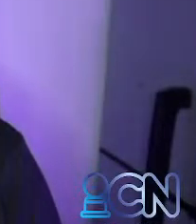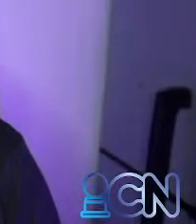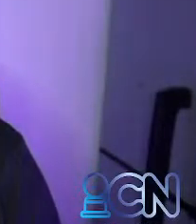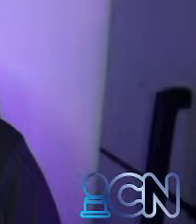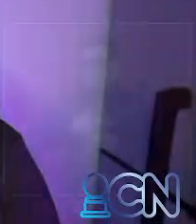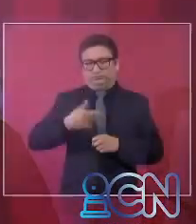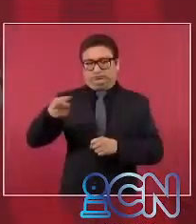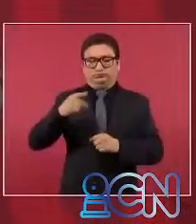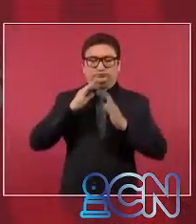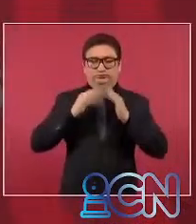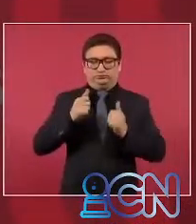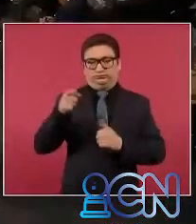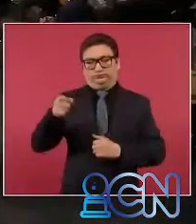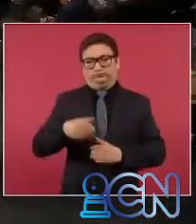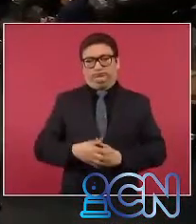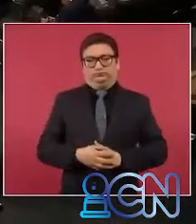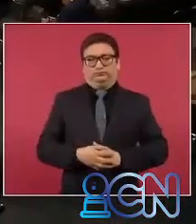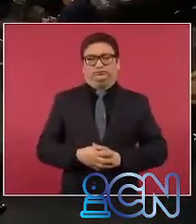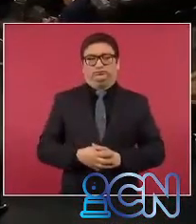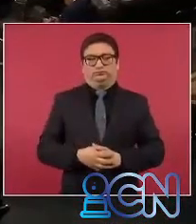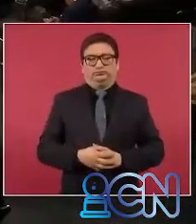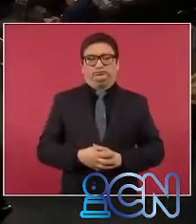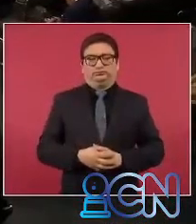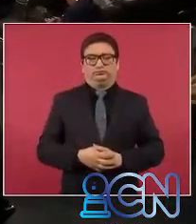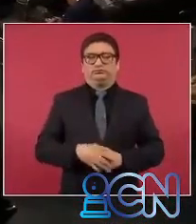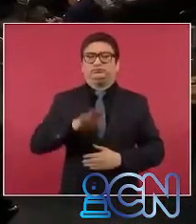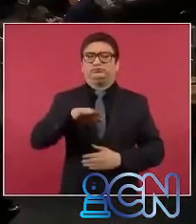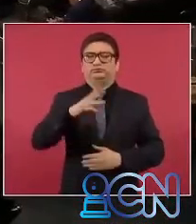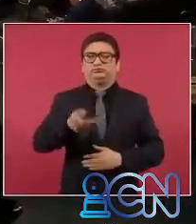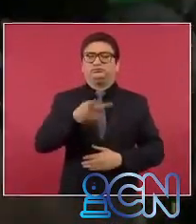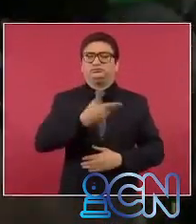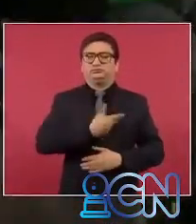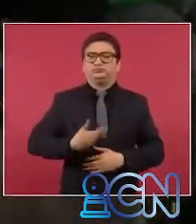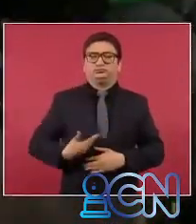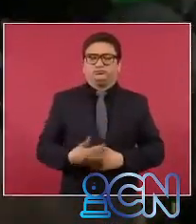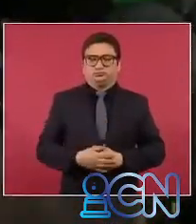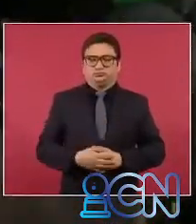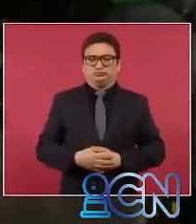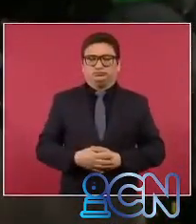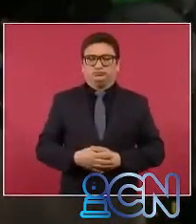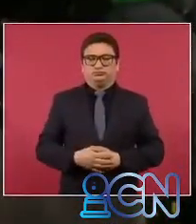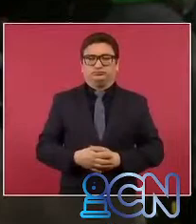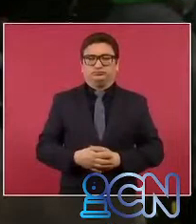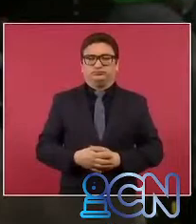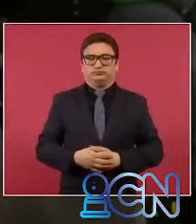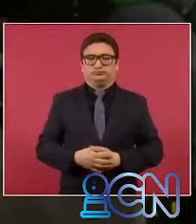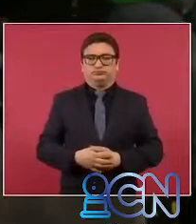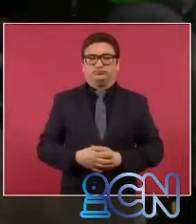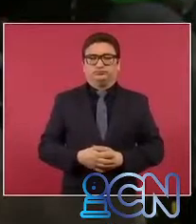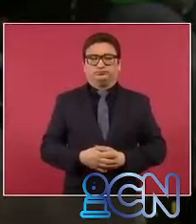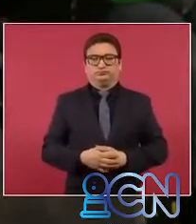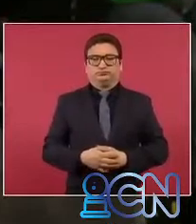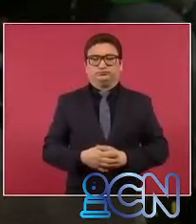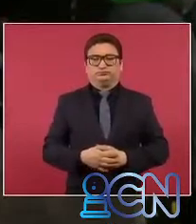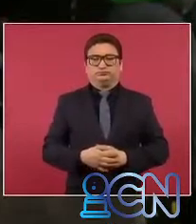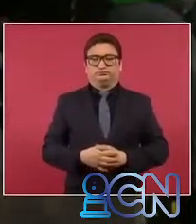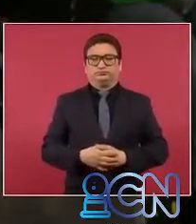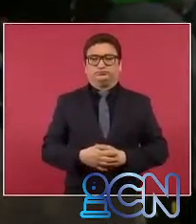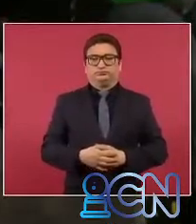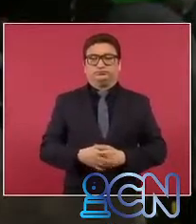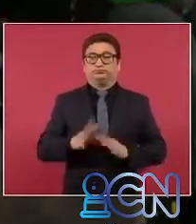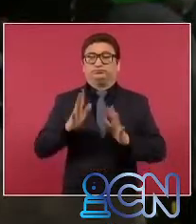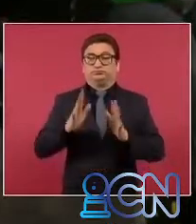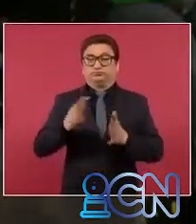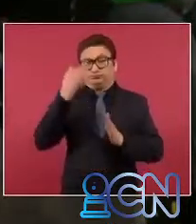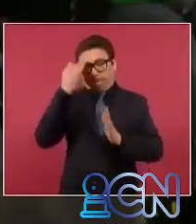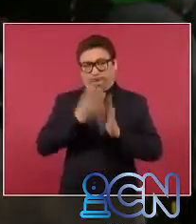esta información. Y presidente, también preguntarle, ya está por